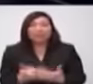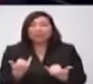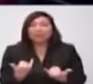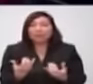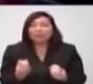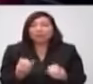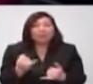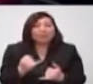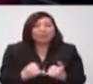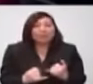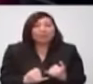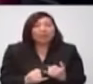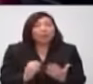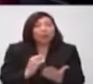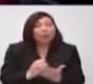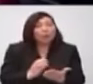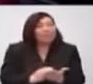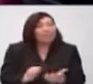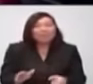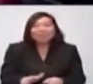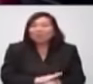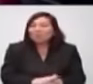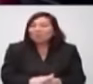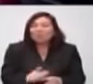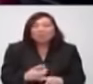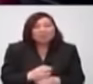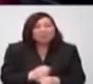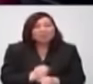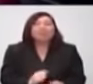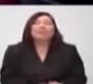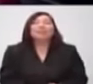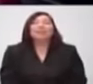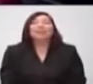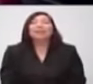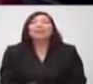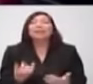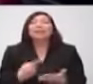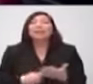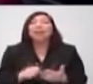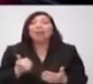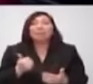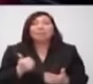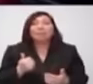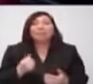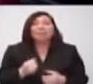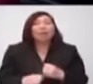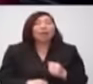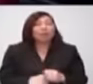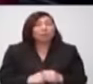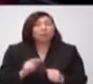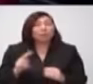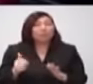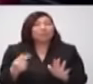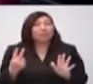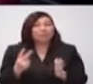como conclusión que los contratos eran totalmente autosostenibles. Es así que en abril del 2016, o sea,